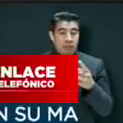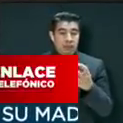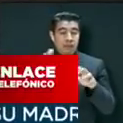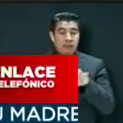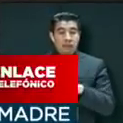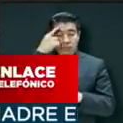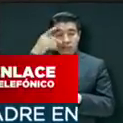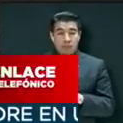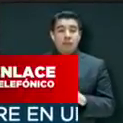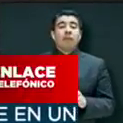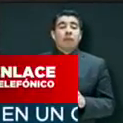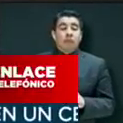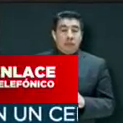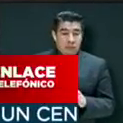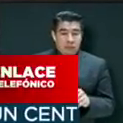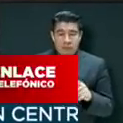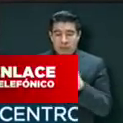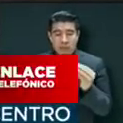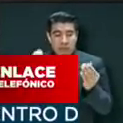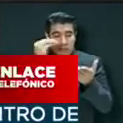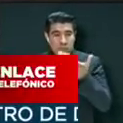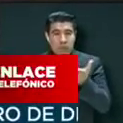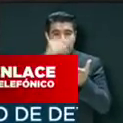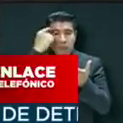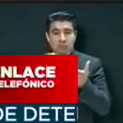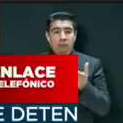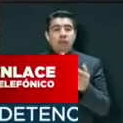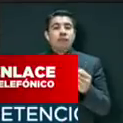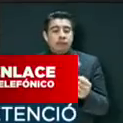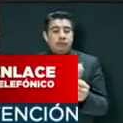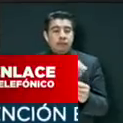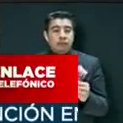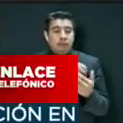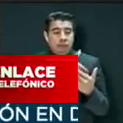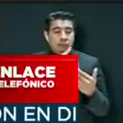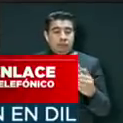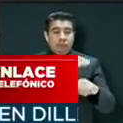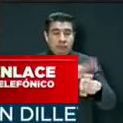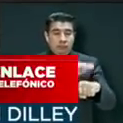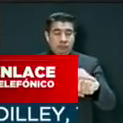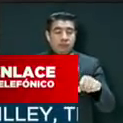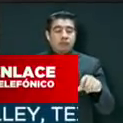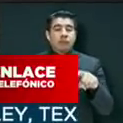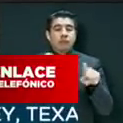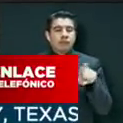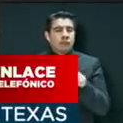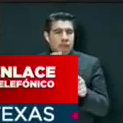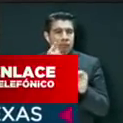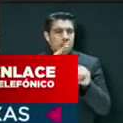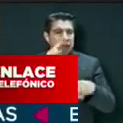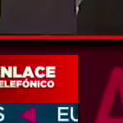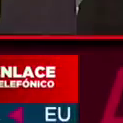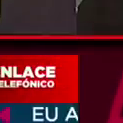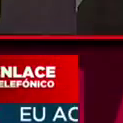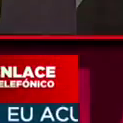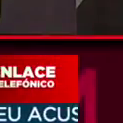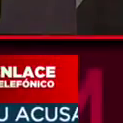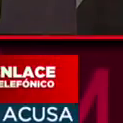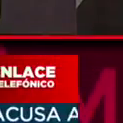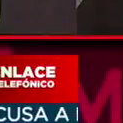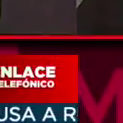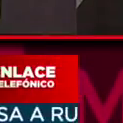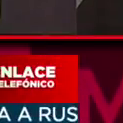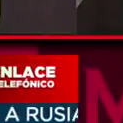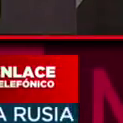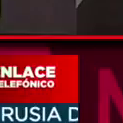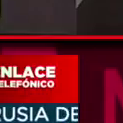como empresarios locales y empresarios nacionales acá. Muy bien, pues regresamos un poco más adelante contigo. Muchas gracias, Gaspar Romero.